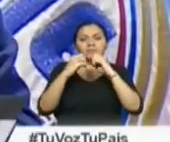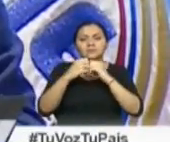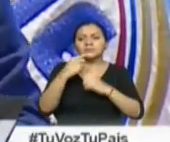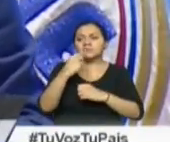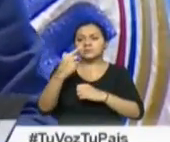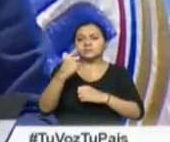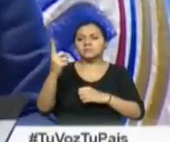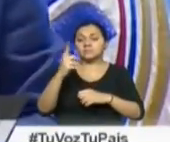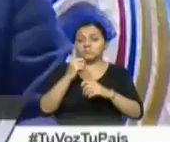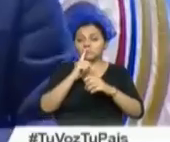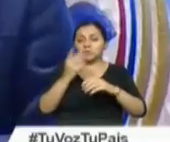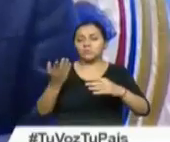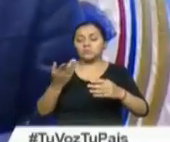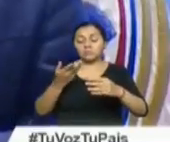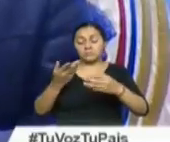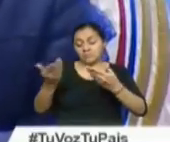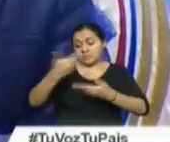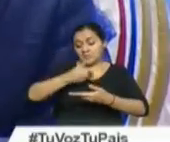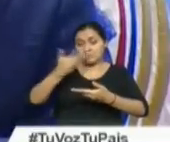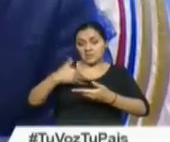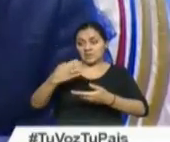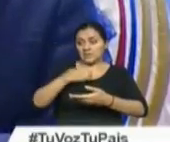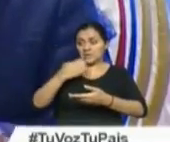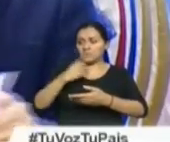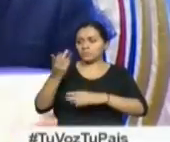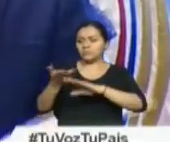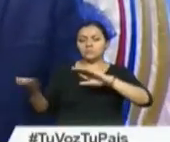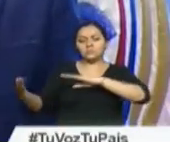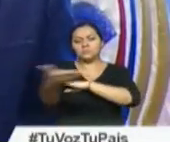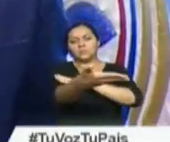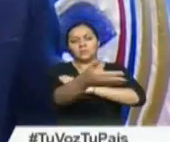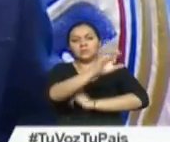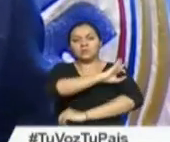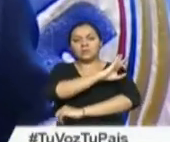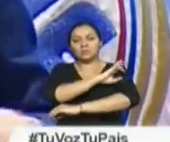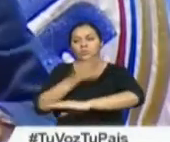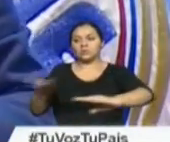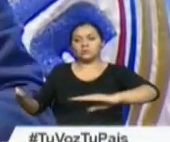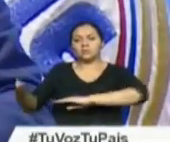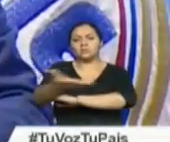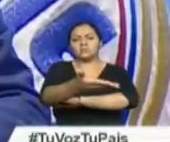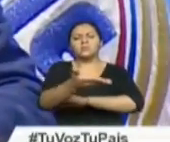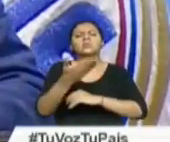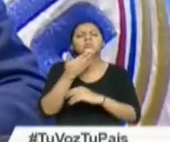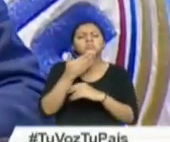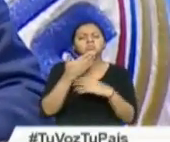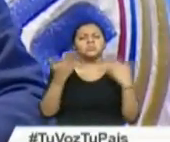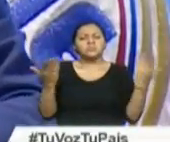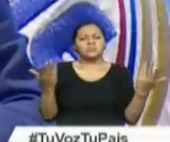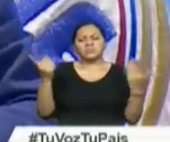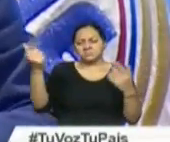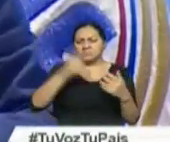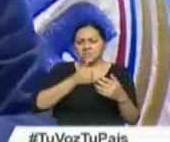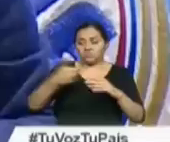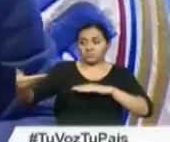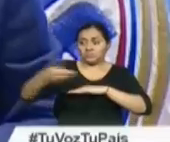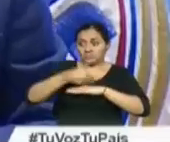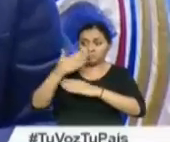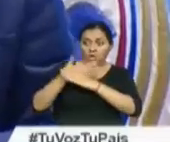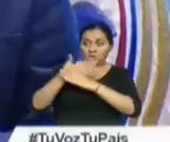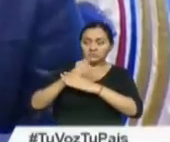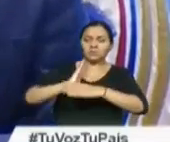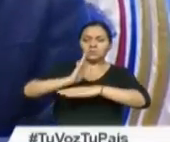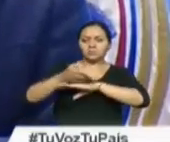de apelación para evitar este recuento solicitado por ellos mismos. El show está en el lado de